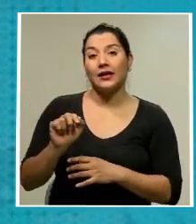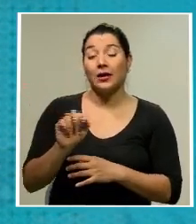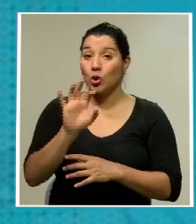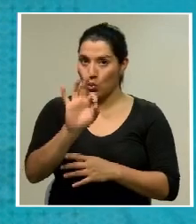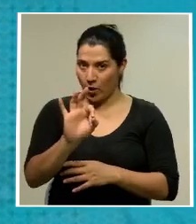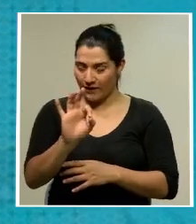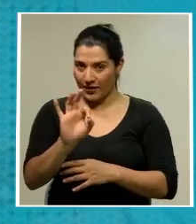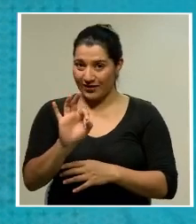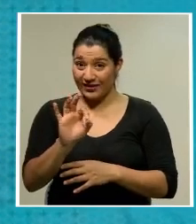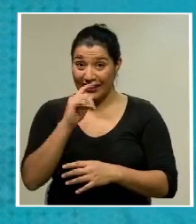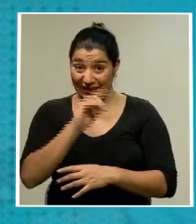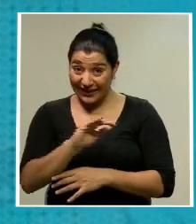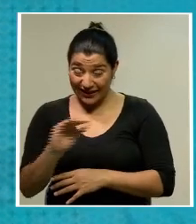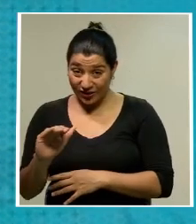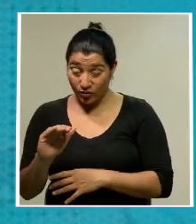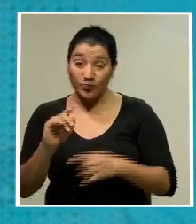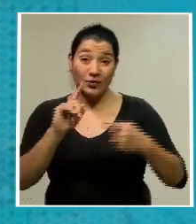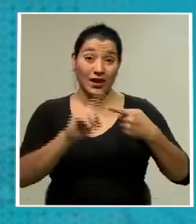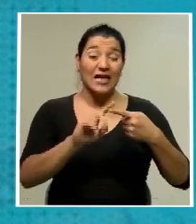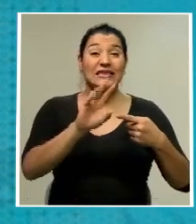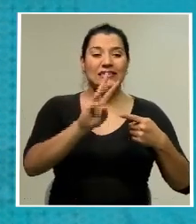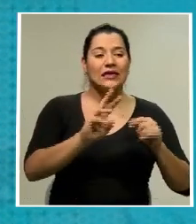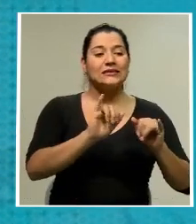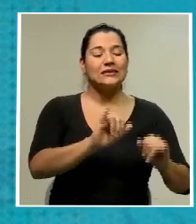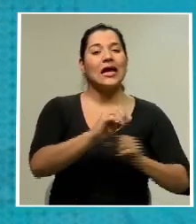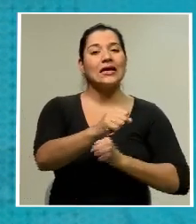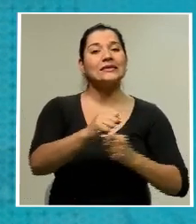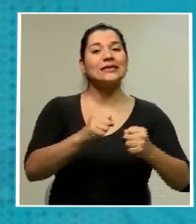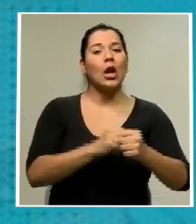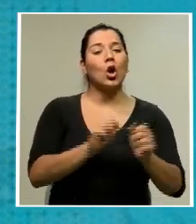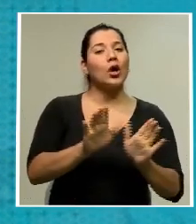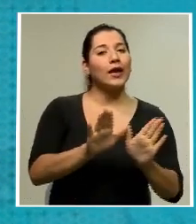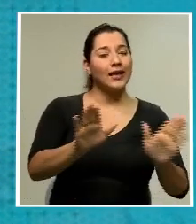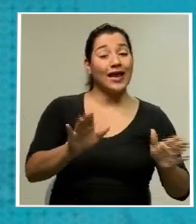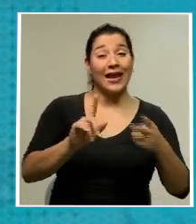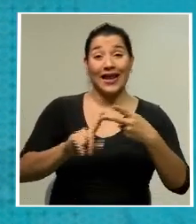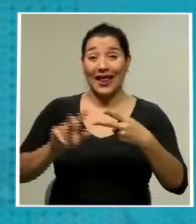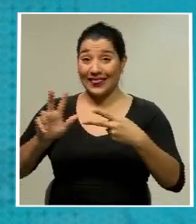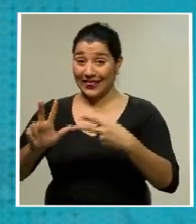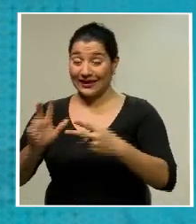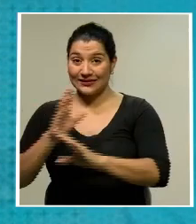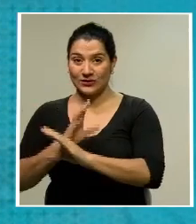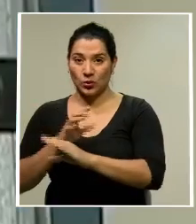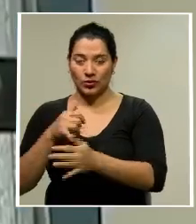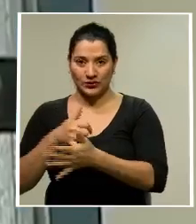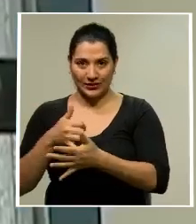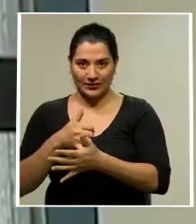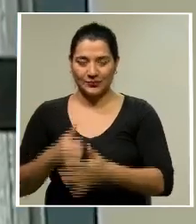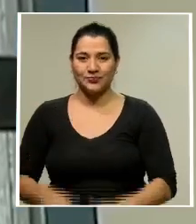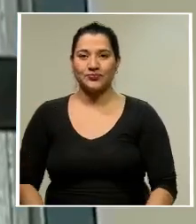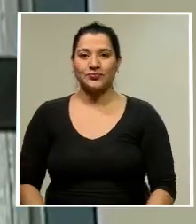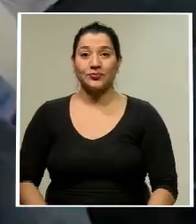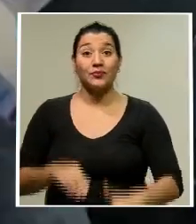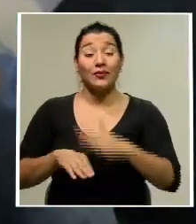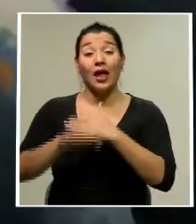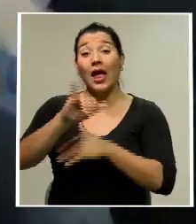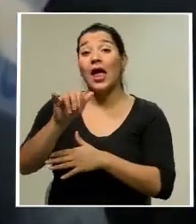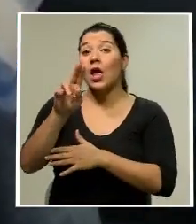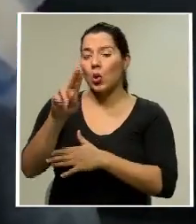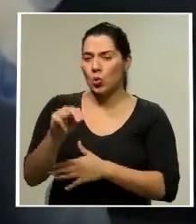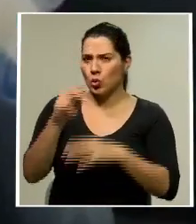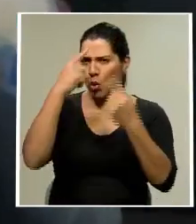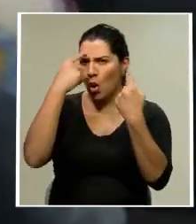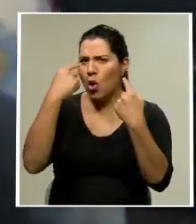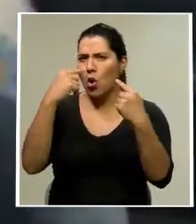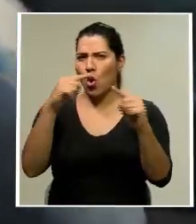encuentran ubicados en salones generales y hay 3 niños en la unidad de cuidado intensivo. En el mes de junio se logró